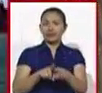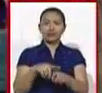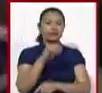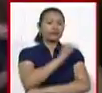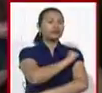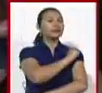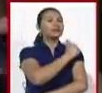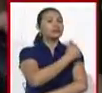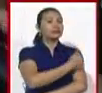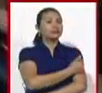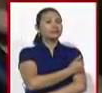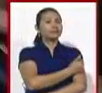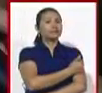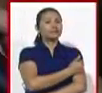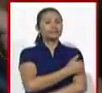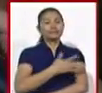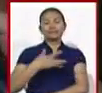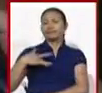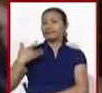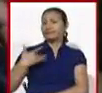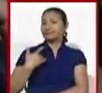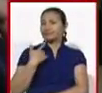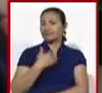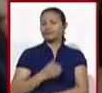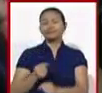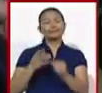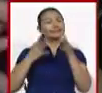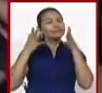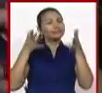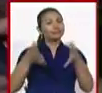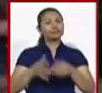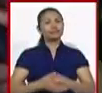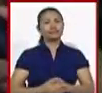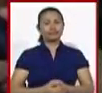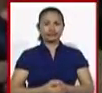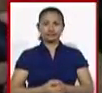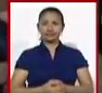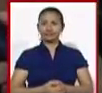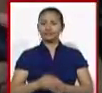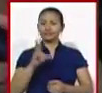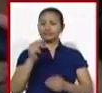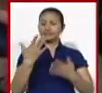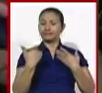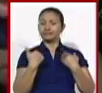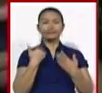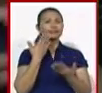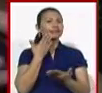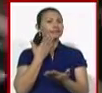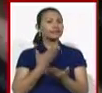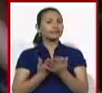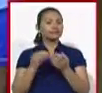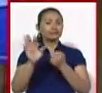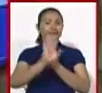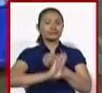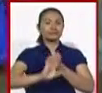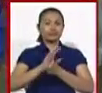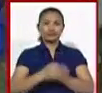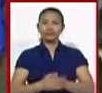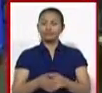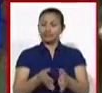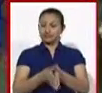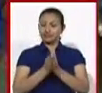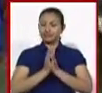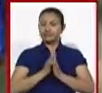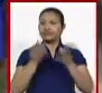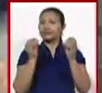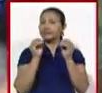como autoridad me siento yo realmente abandonada porque no tenemos una buena seguridad ciudadana. Ellos